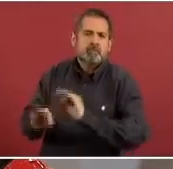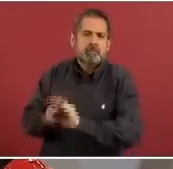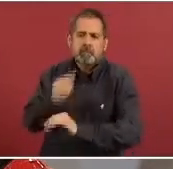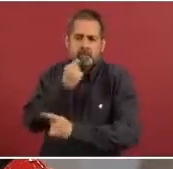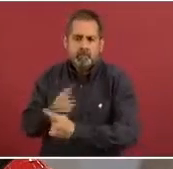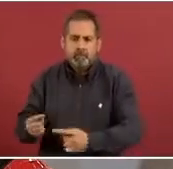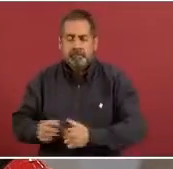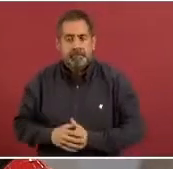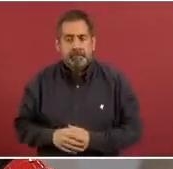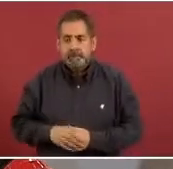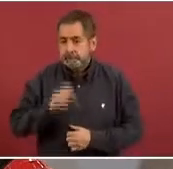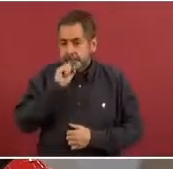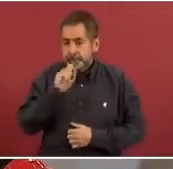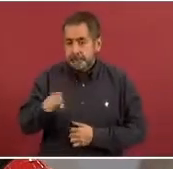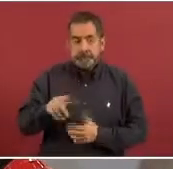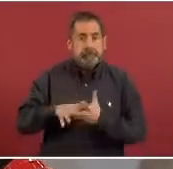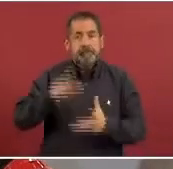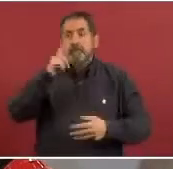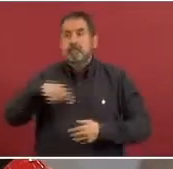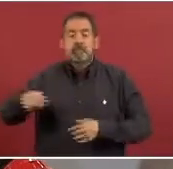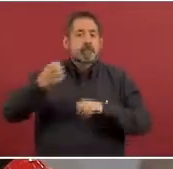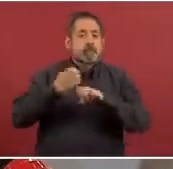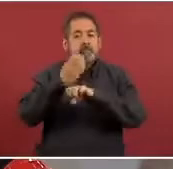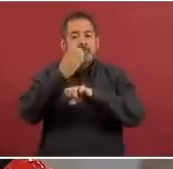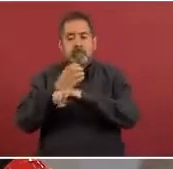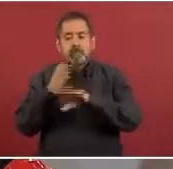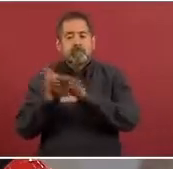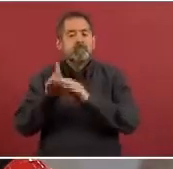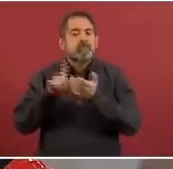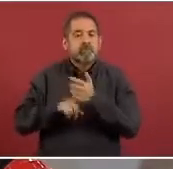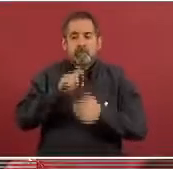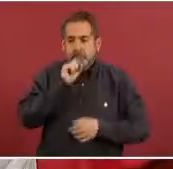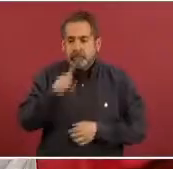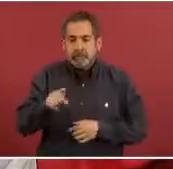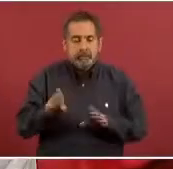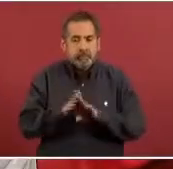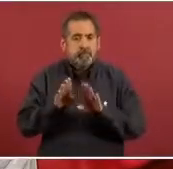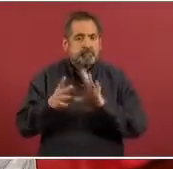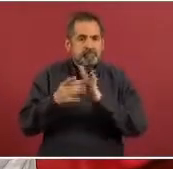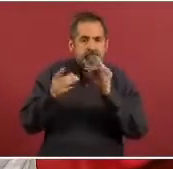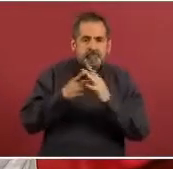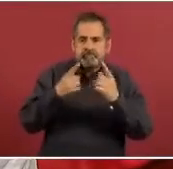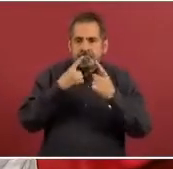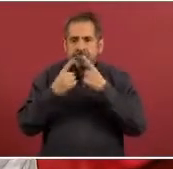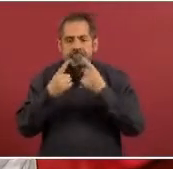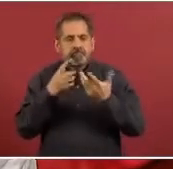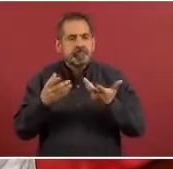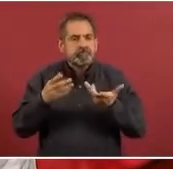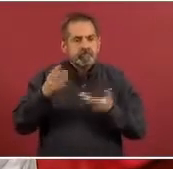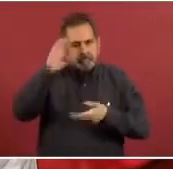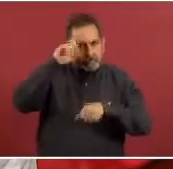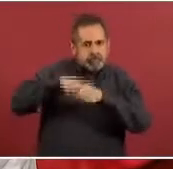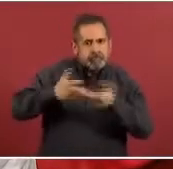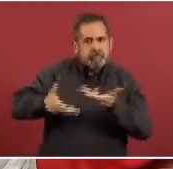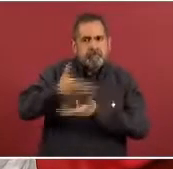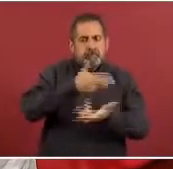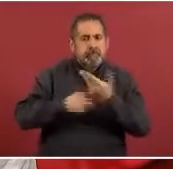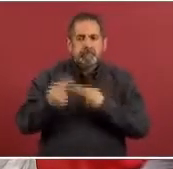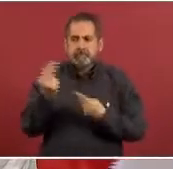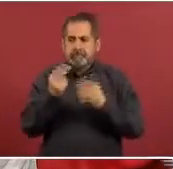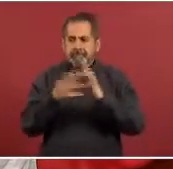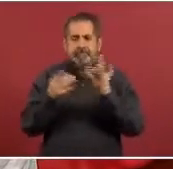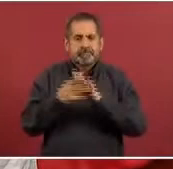Además, en la mayoría de las entidades federativas se cuenta con enlaces interculturales cuyo apoyo es indispensable también